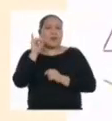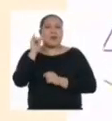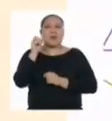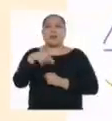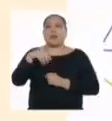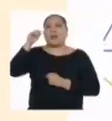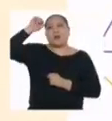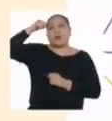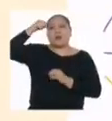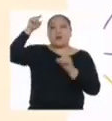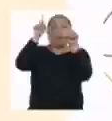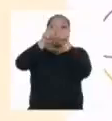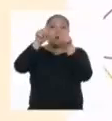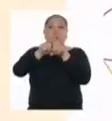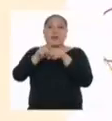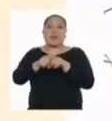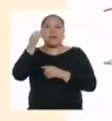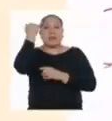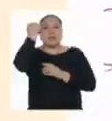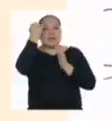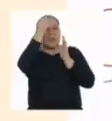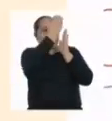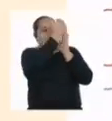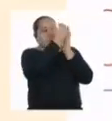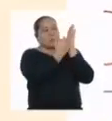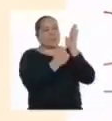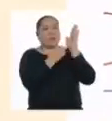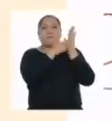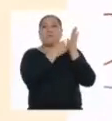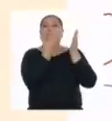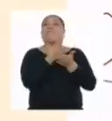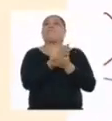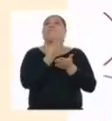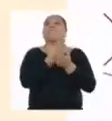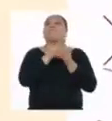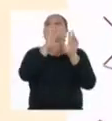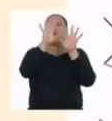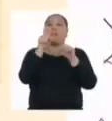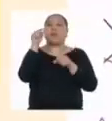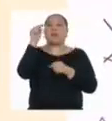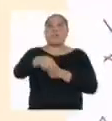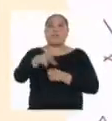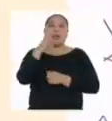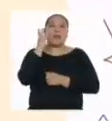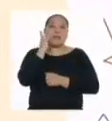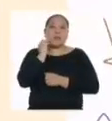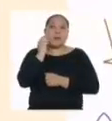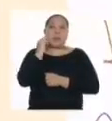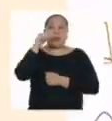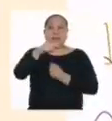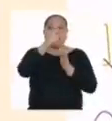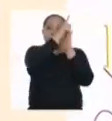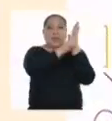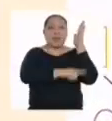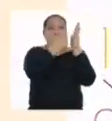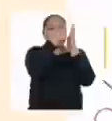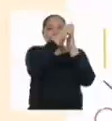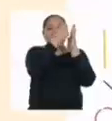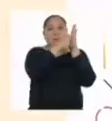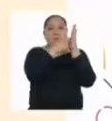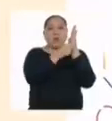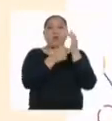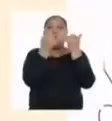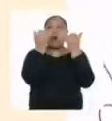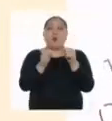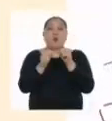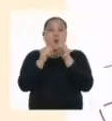Vamos a recordar también los criterios de evaluación de esta experiencia en la lista de cotejo. Hoy continuaremos